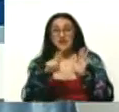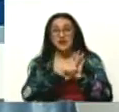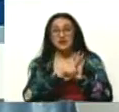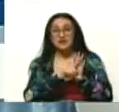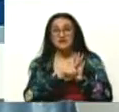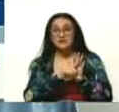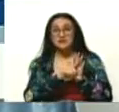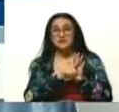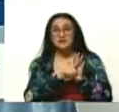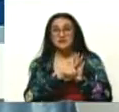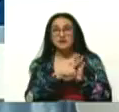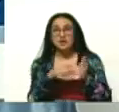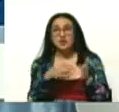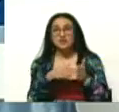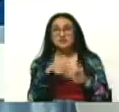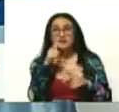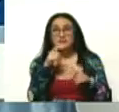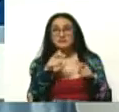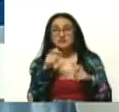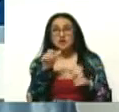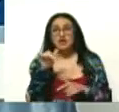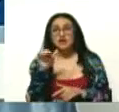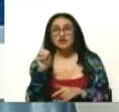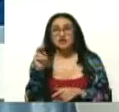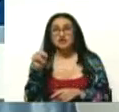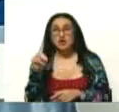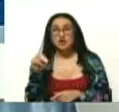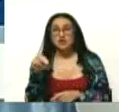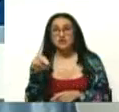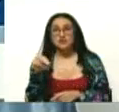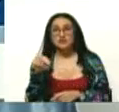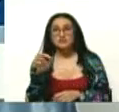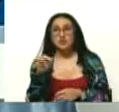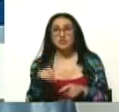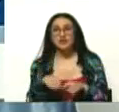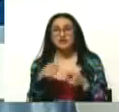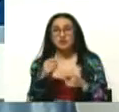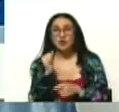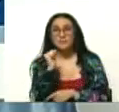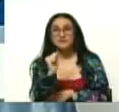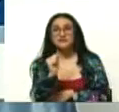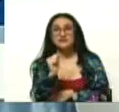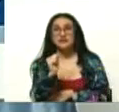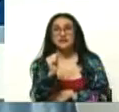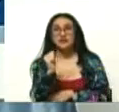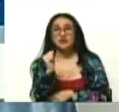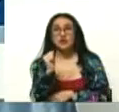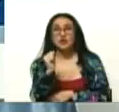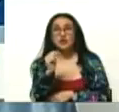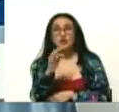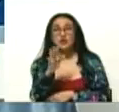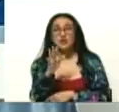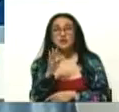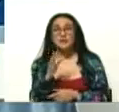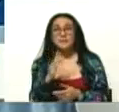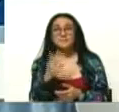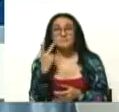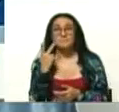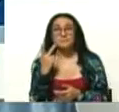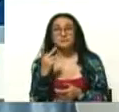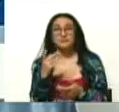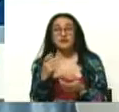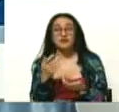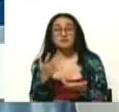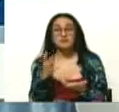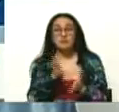venezolana, contra los ciudadanos John García y César Pérez por los delitos de homicidio intencional calificado ejecutado con